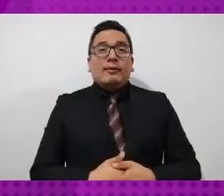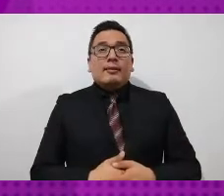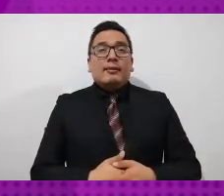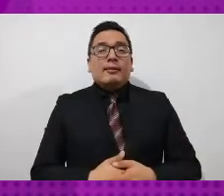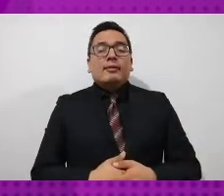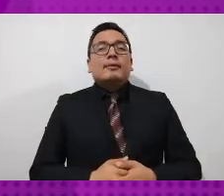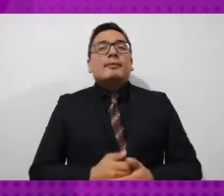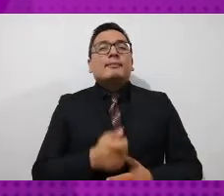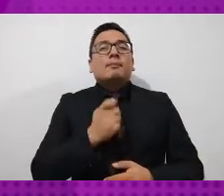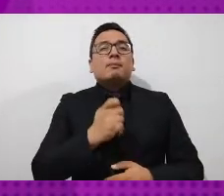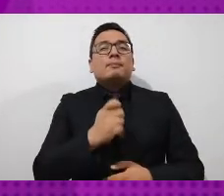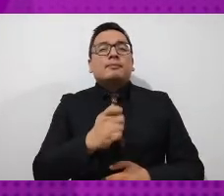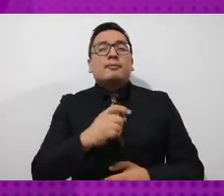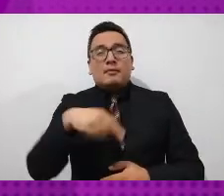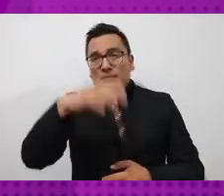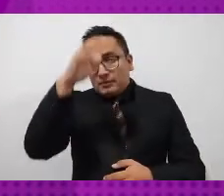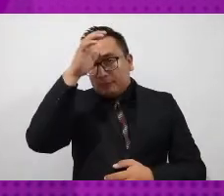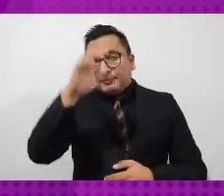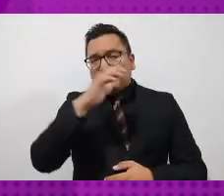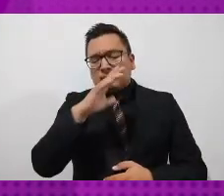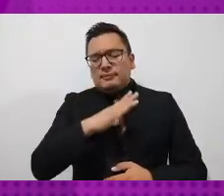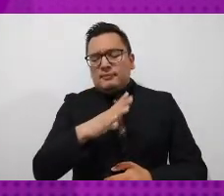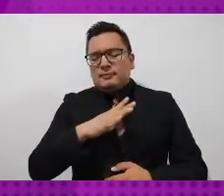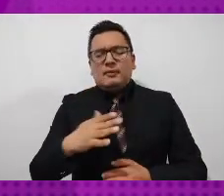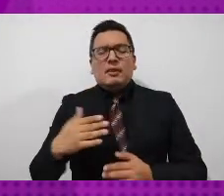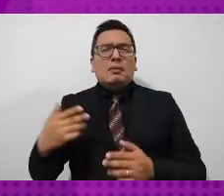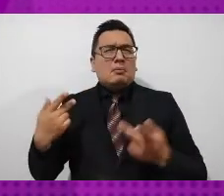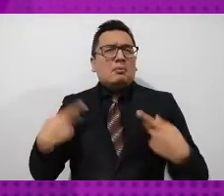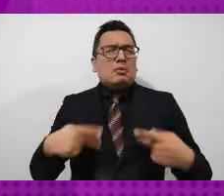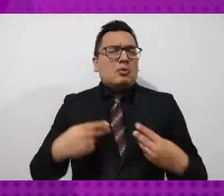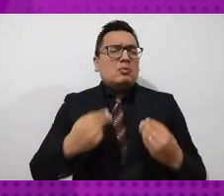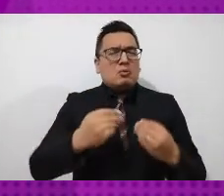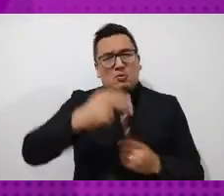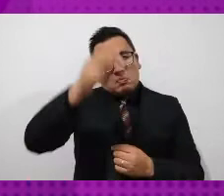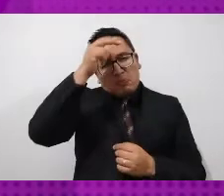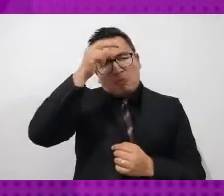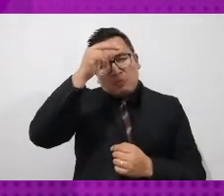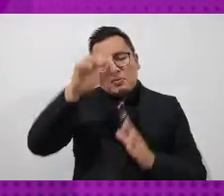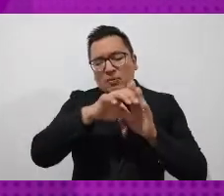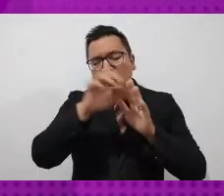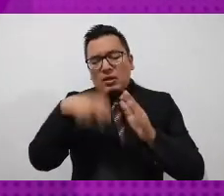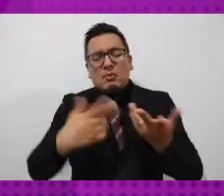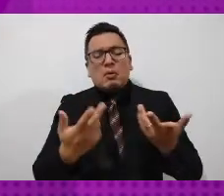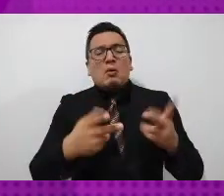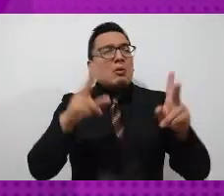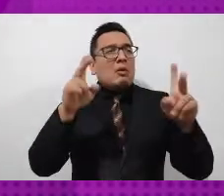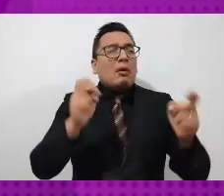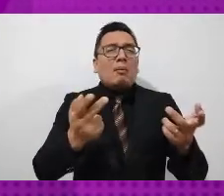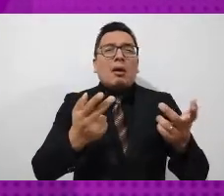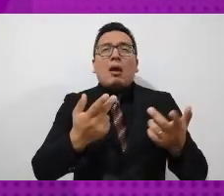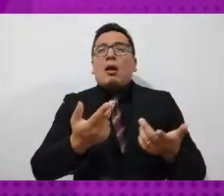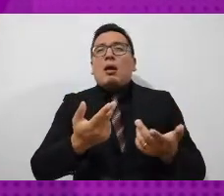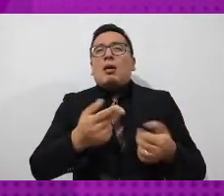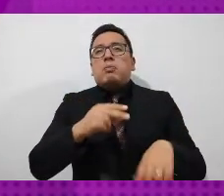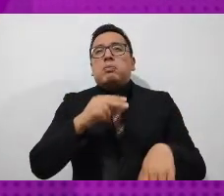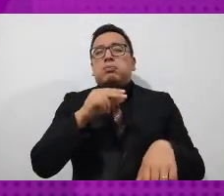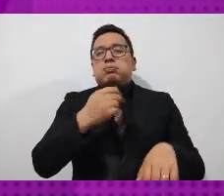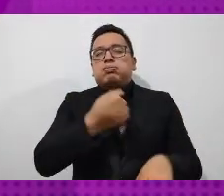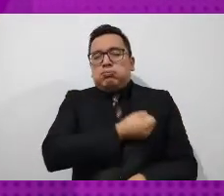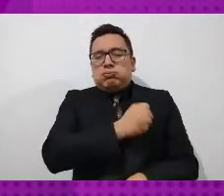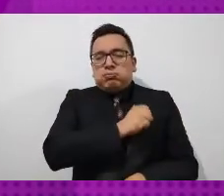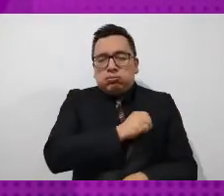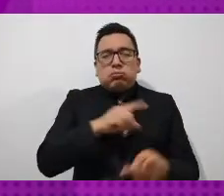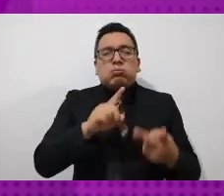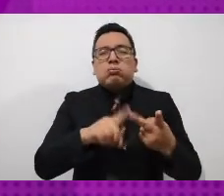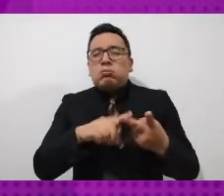dentro de la ciudadanía coahuilense muchas personas que pueden tener conocimientos, por ejemplo, en materias de salud, de educación,